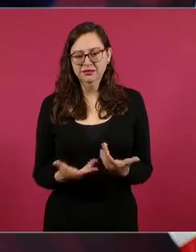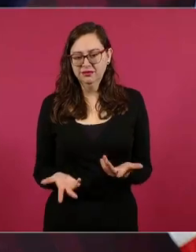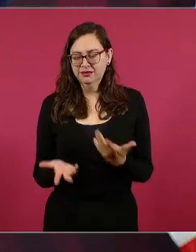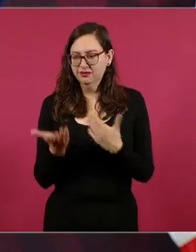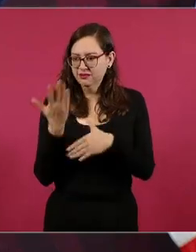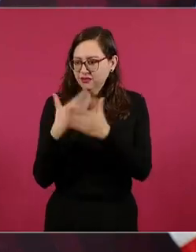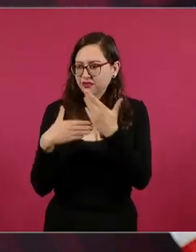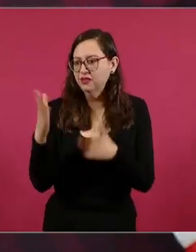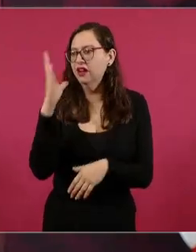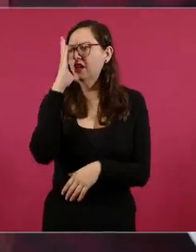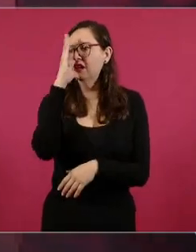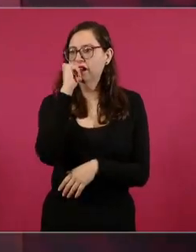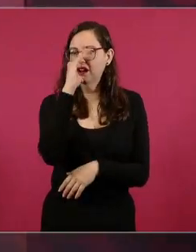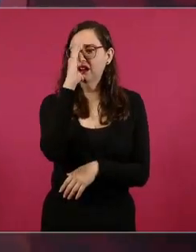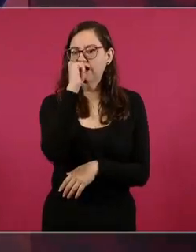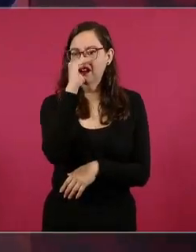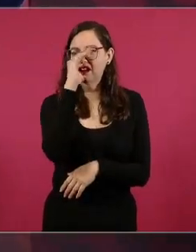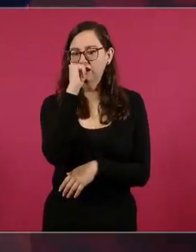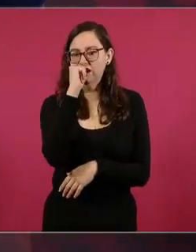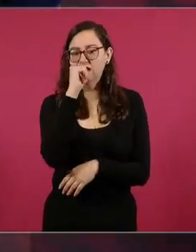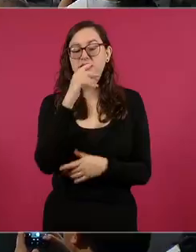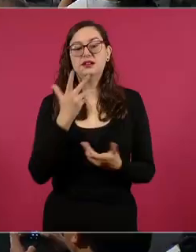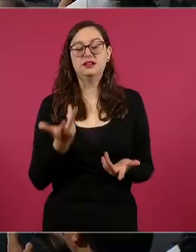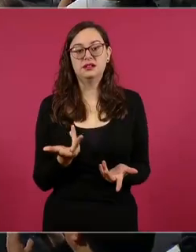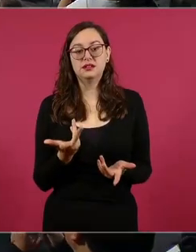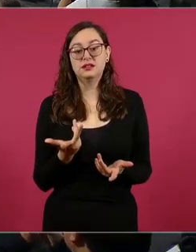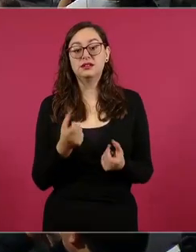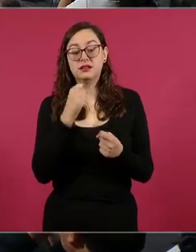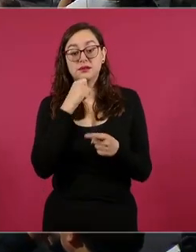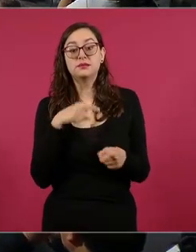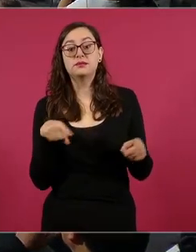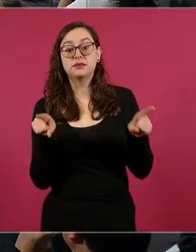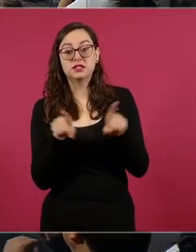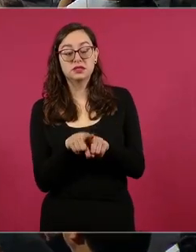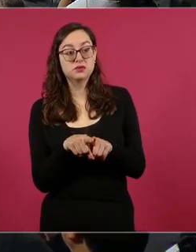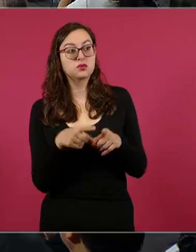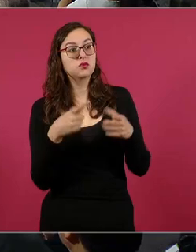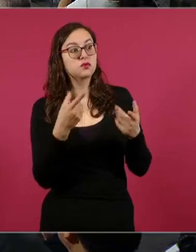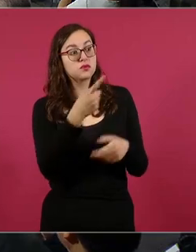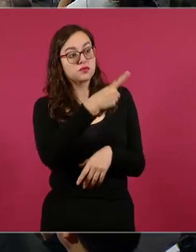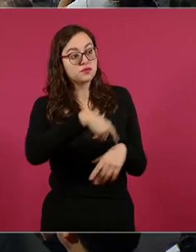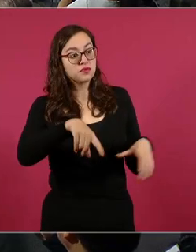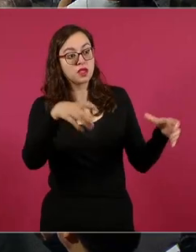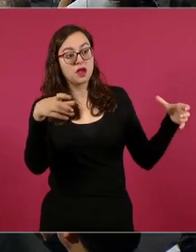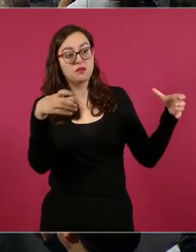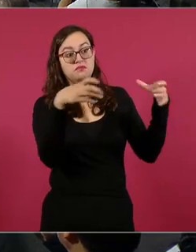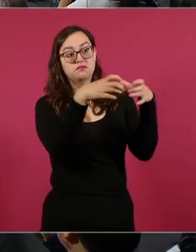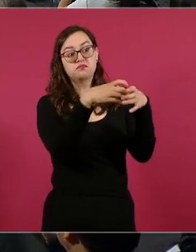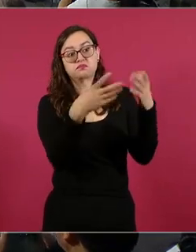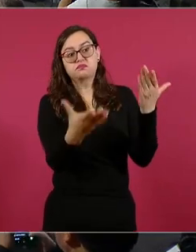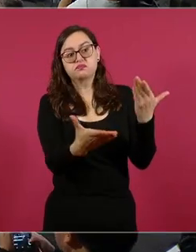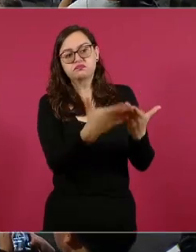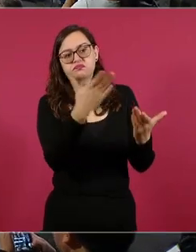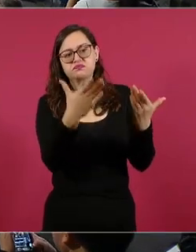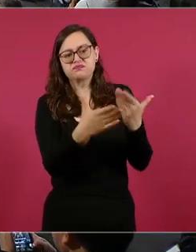crecían como la espuma las riquezas de unos